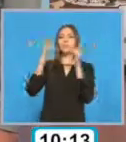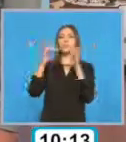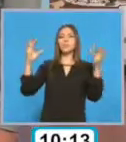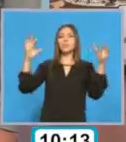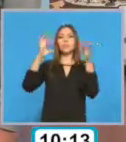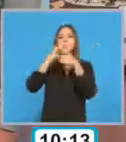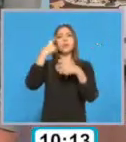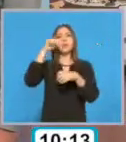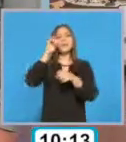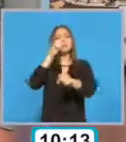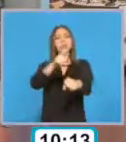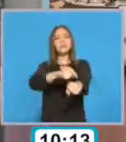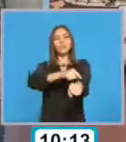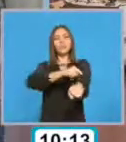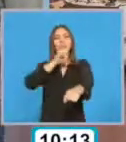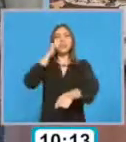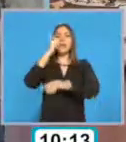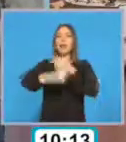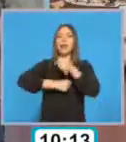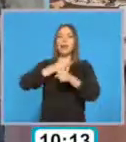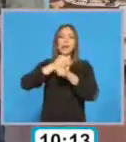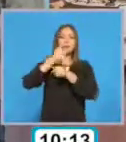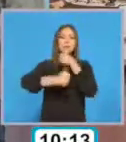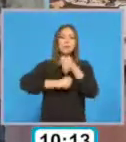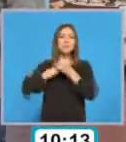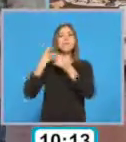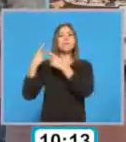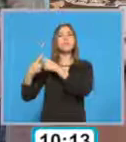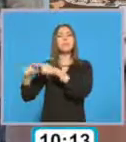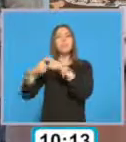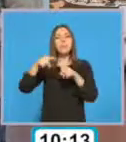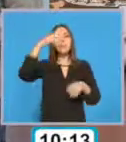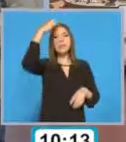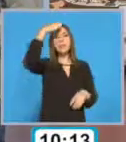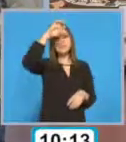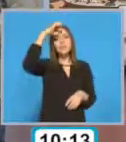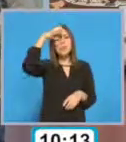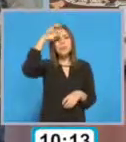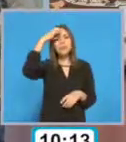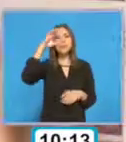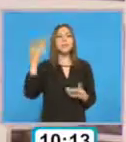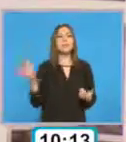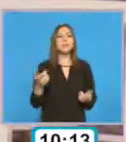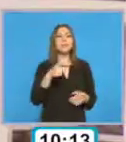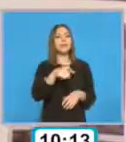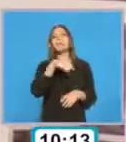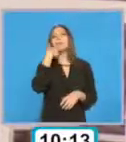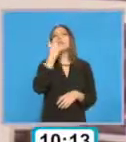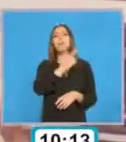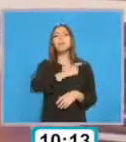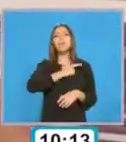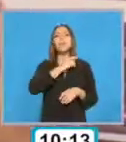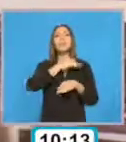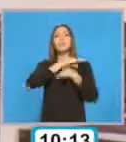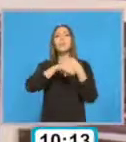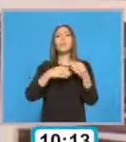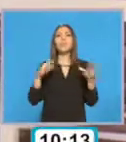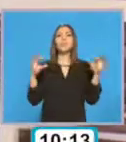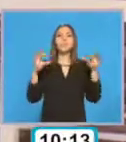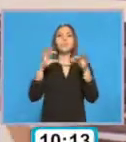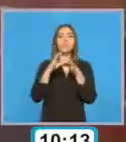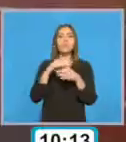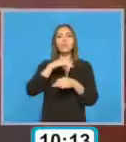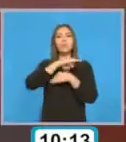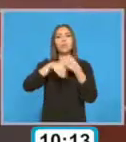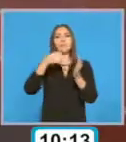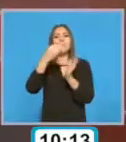conectar como con todos los años, con todas las experiencias, con todos los, soy maestro de meditación, con todos los talleres dados, con toda la música,